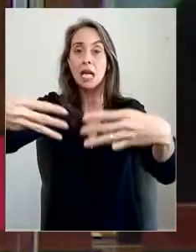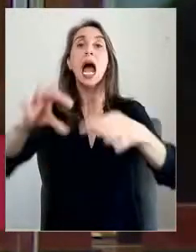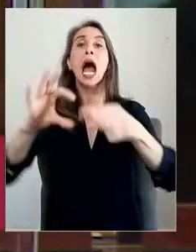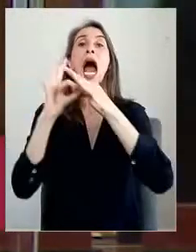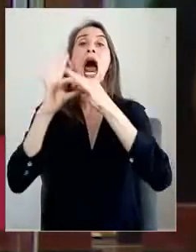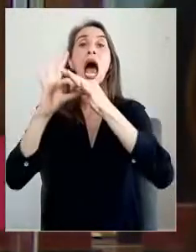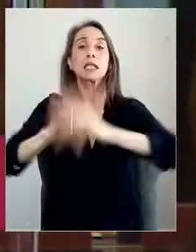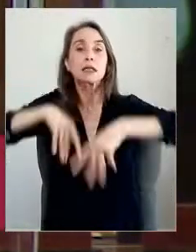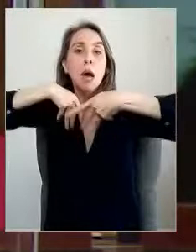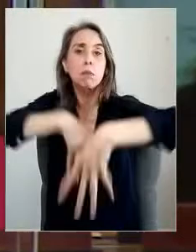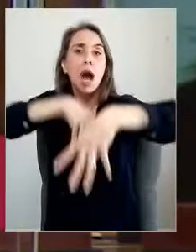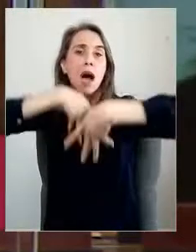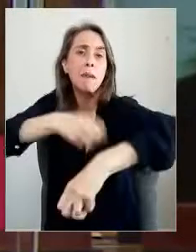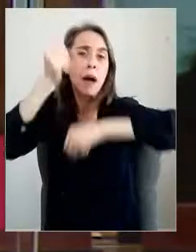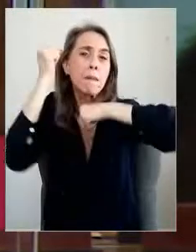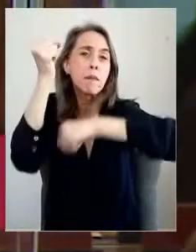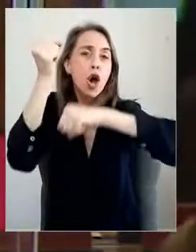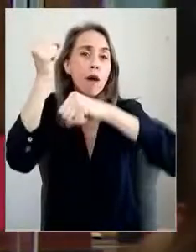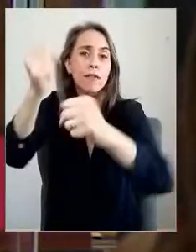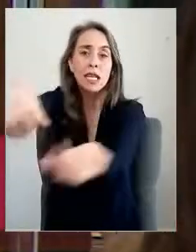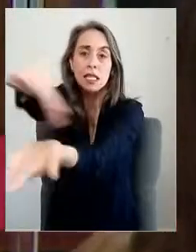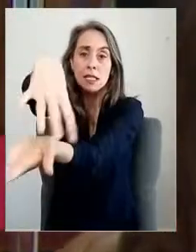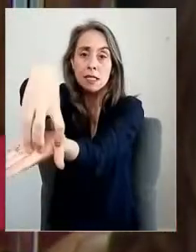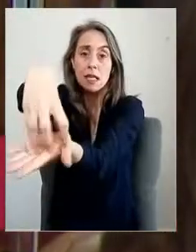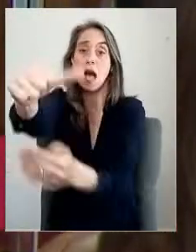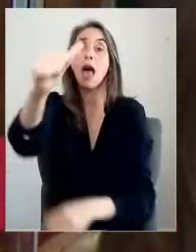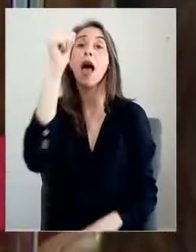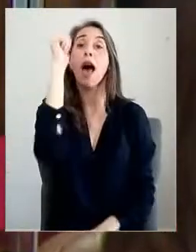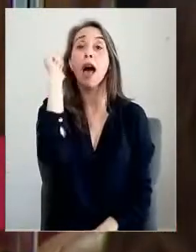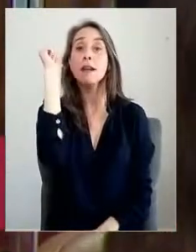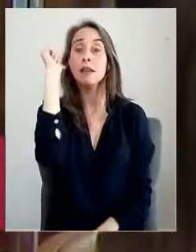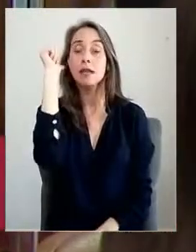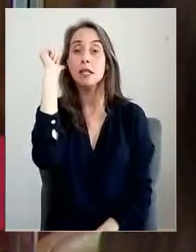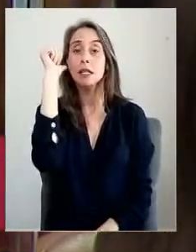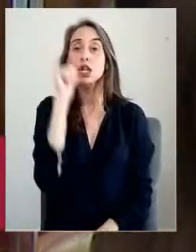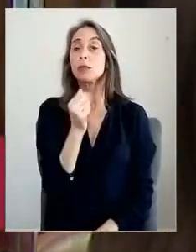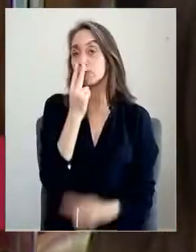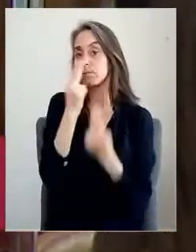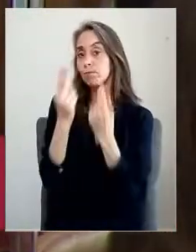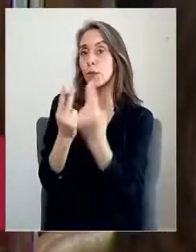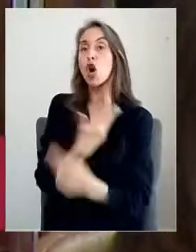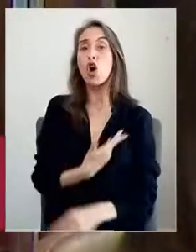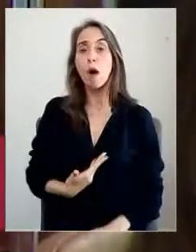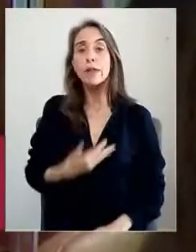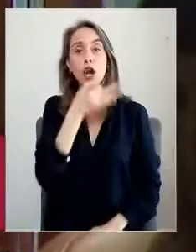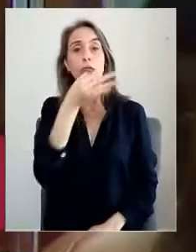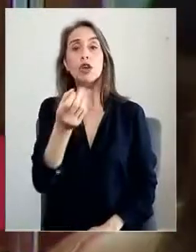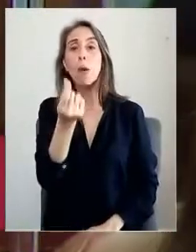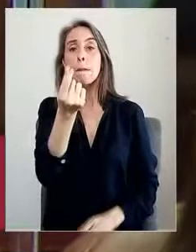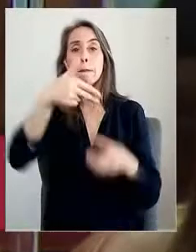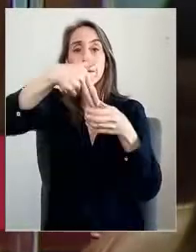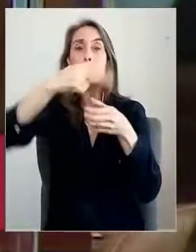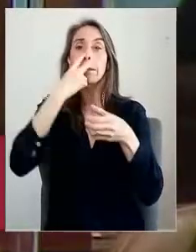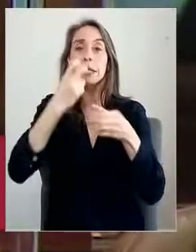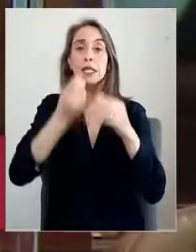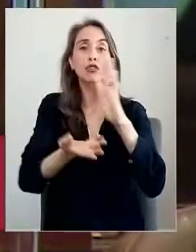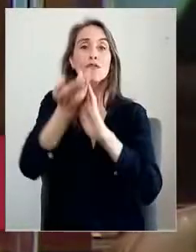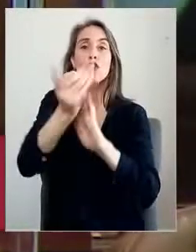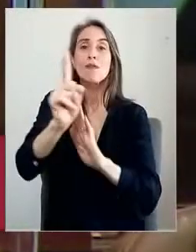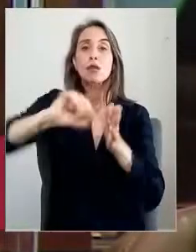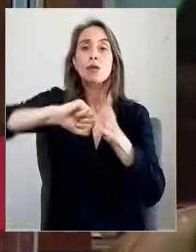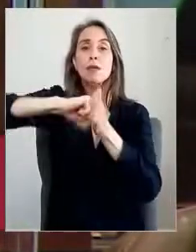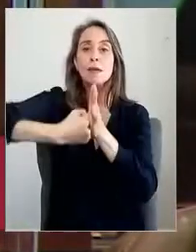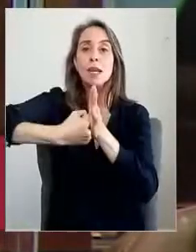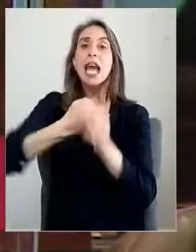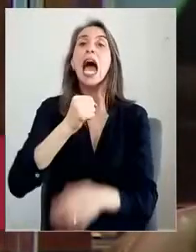región. Ayer el gobierno anunció congelamiento de precios en Aysén. Entonces la pregunta es,